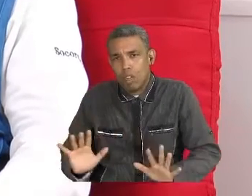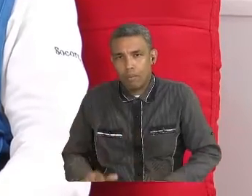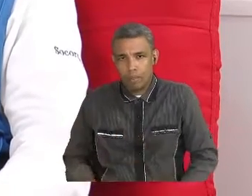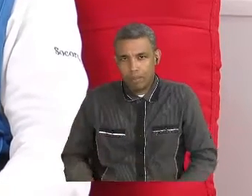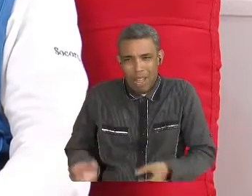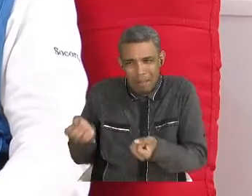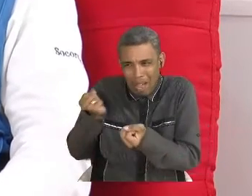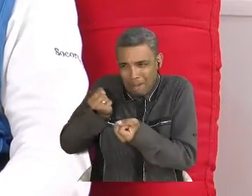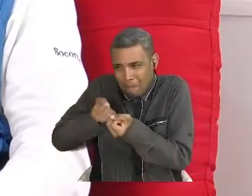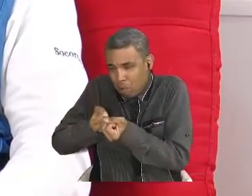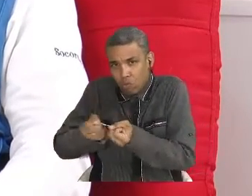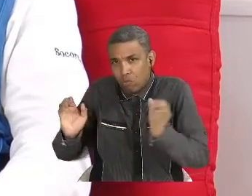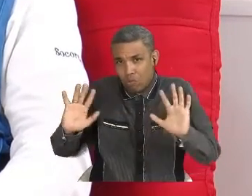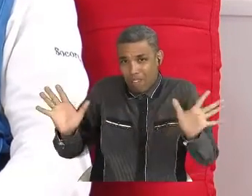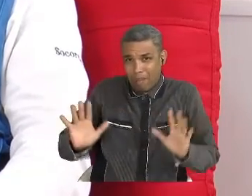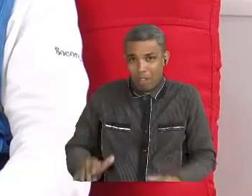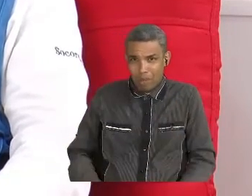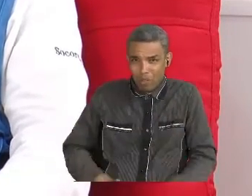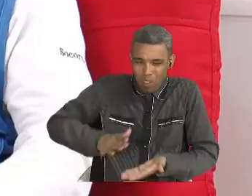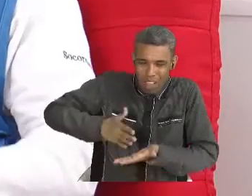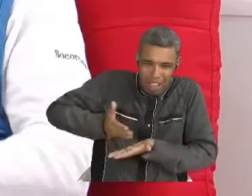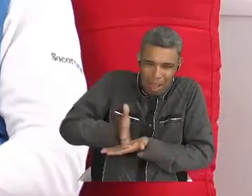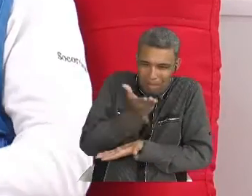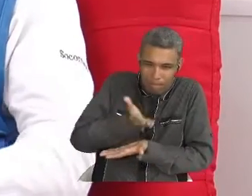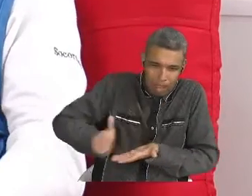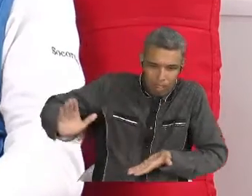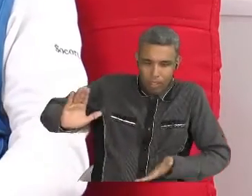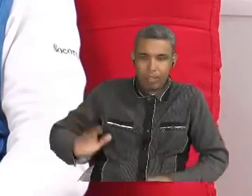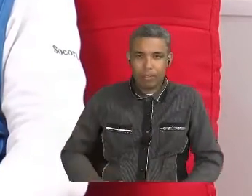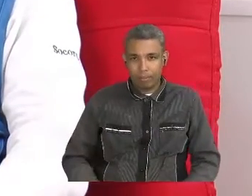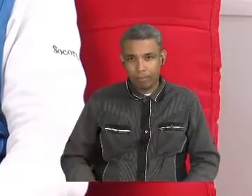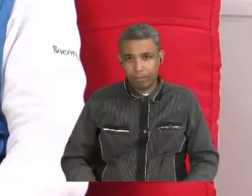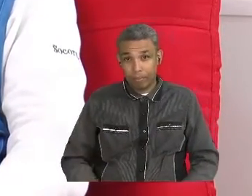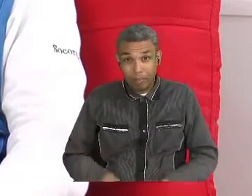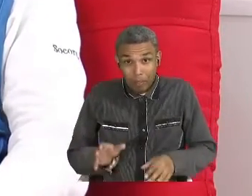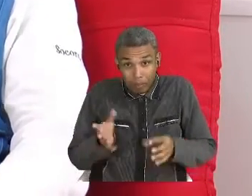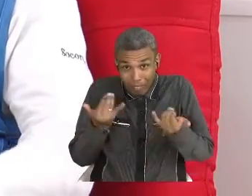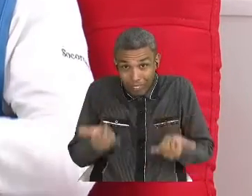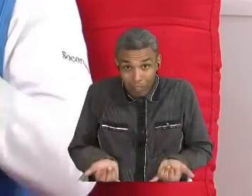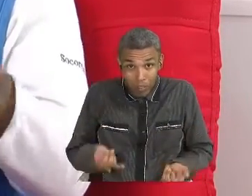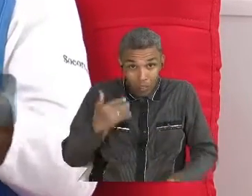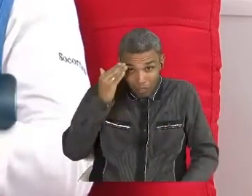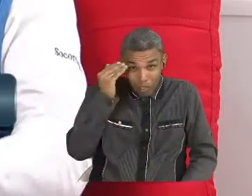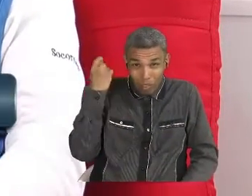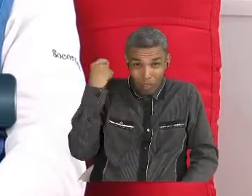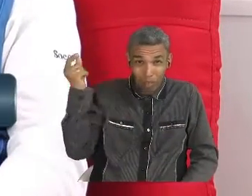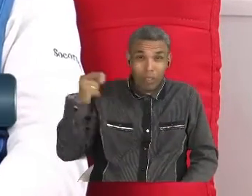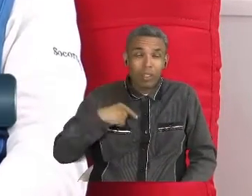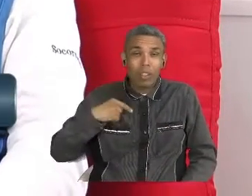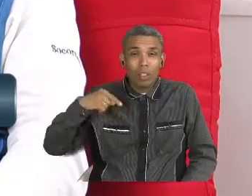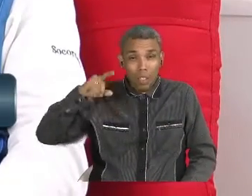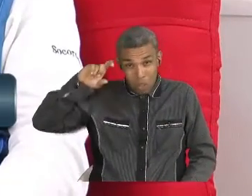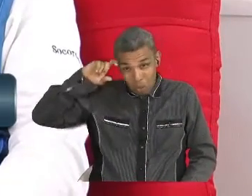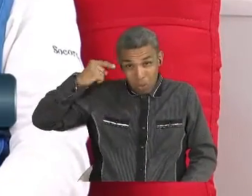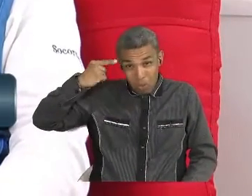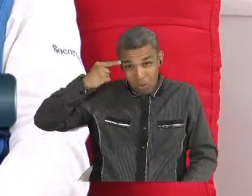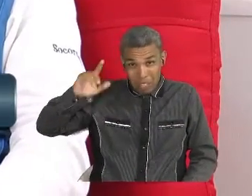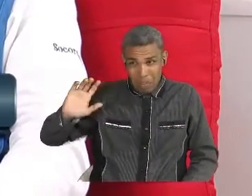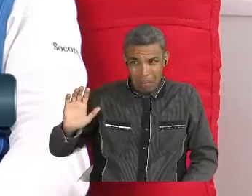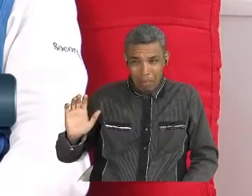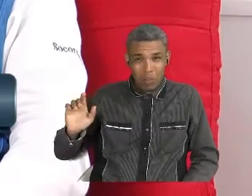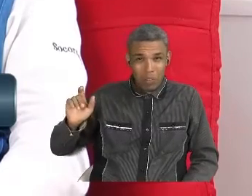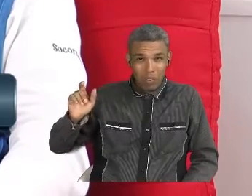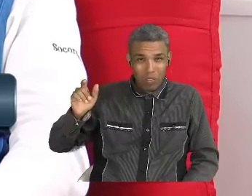Riesgo. Entonces, lo importante es que en el momento, como la situación que pasó en Mocoa, que se sobresale de la capacidad de respuesta de las